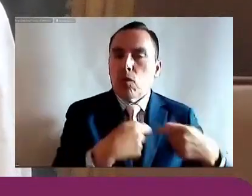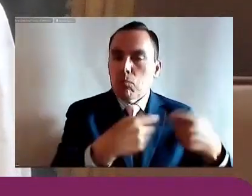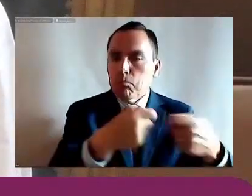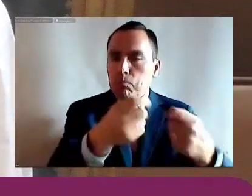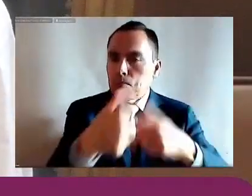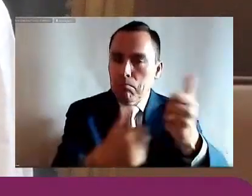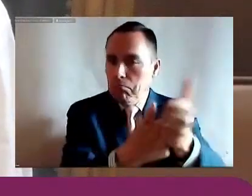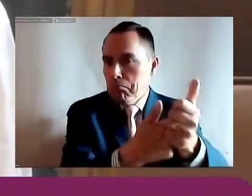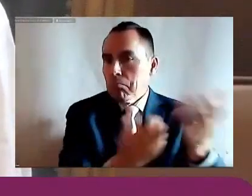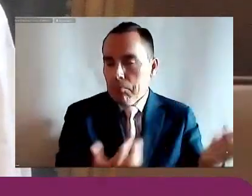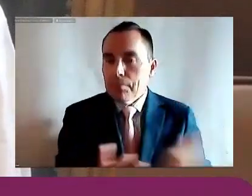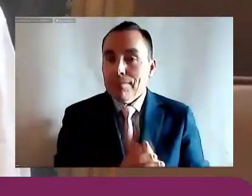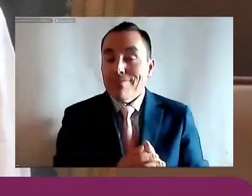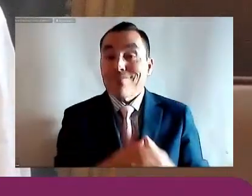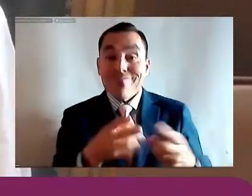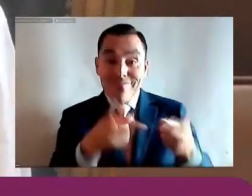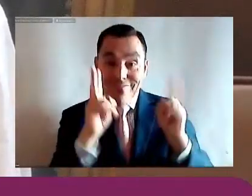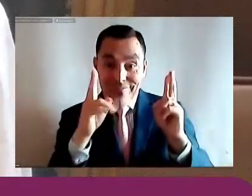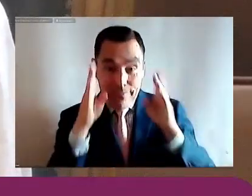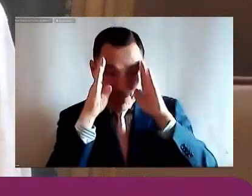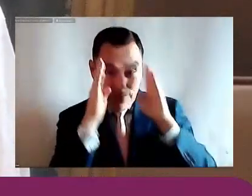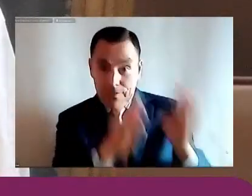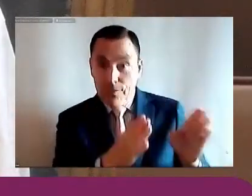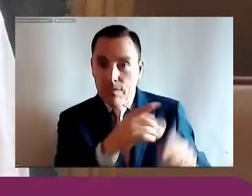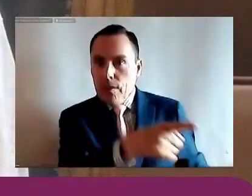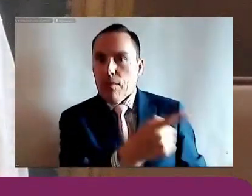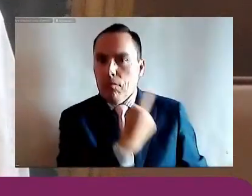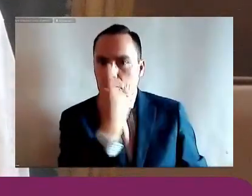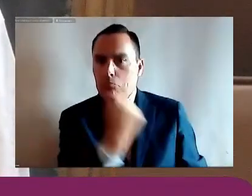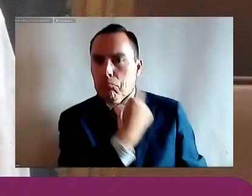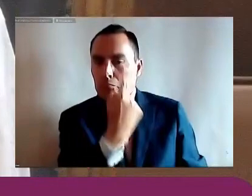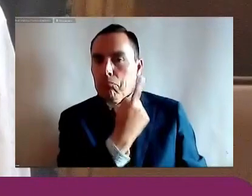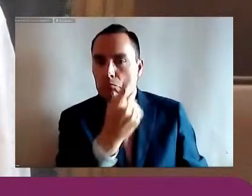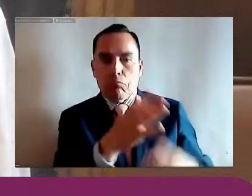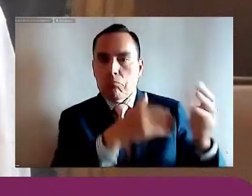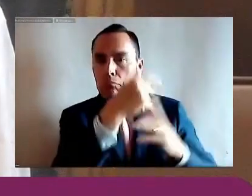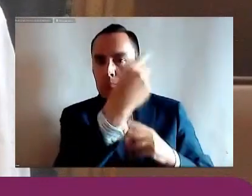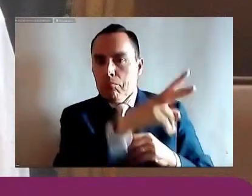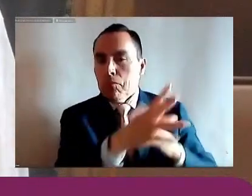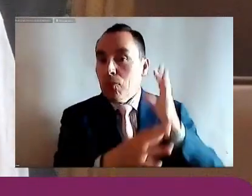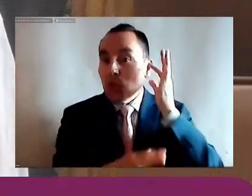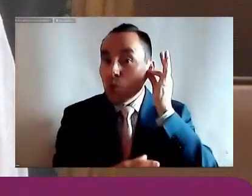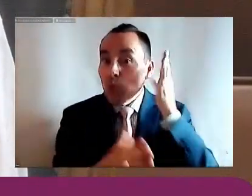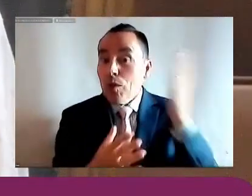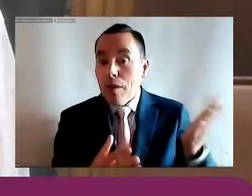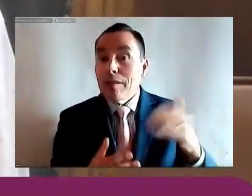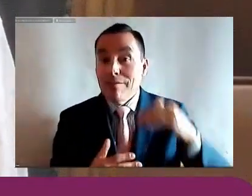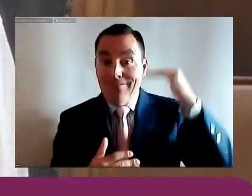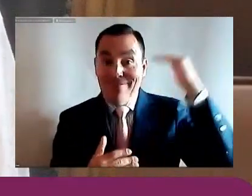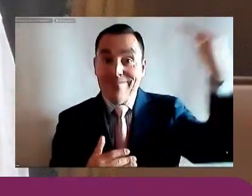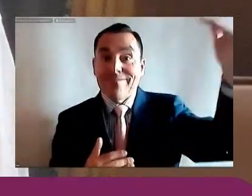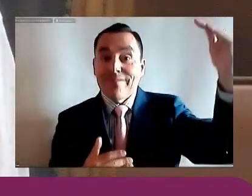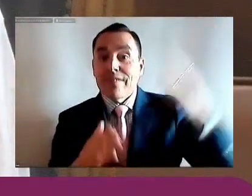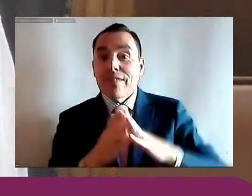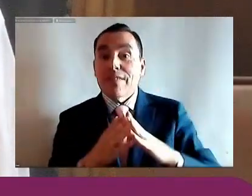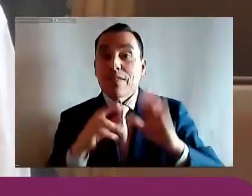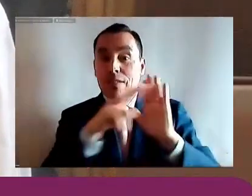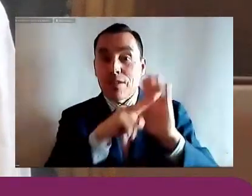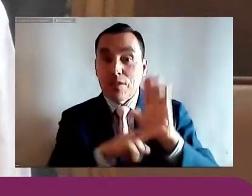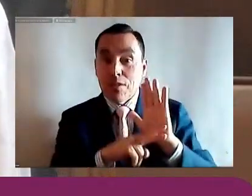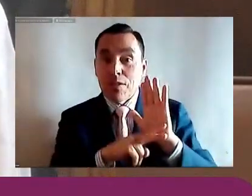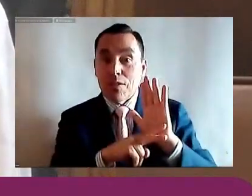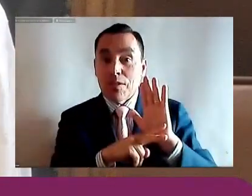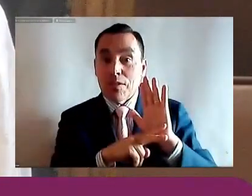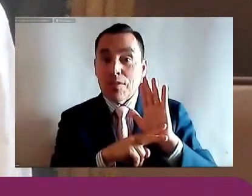vista del derecho, este ámbito de la autonomía de las mujeres se vincula en gran medida con las normas que regulan las